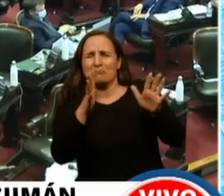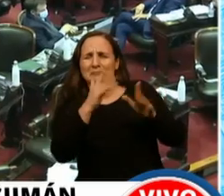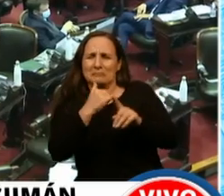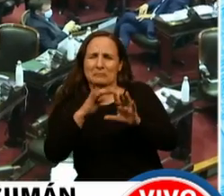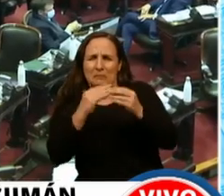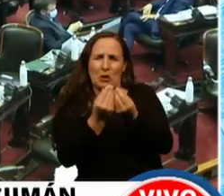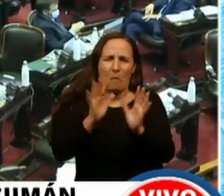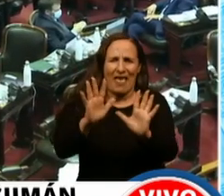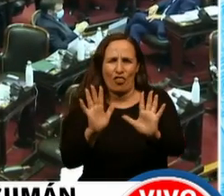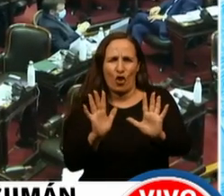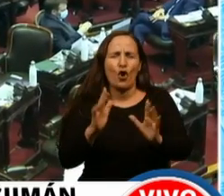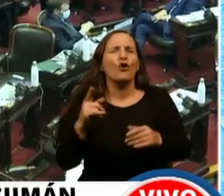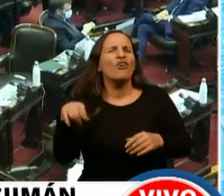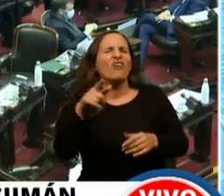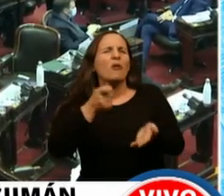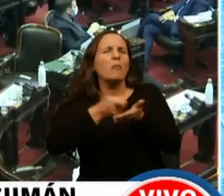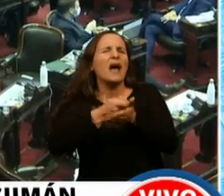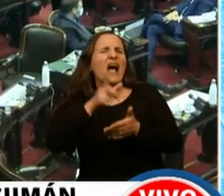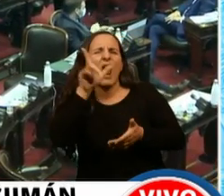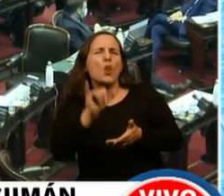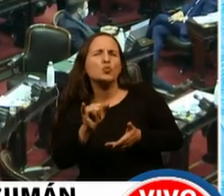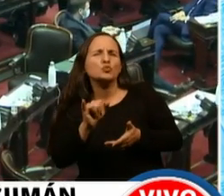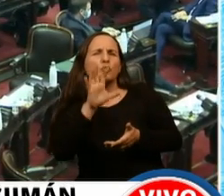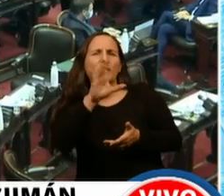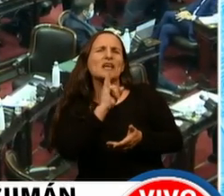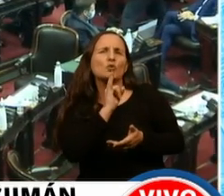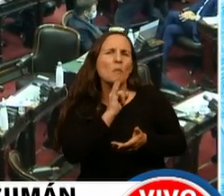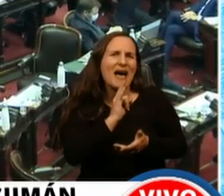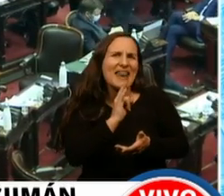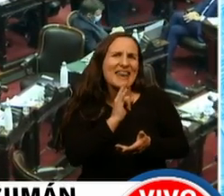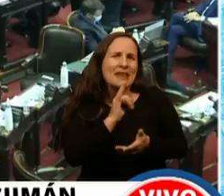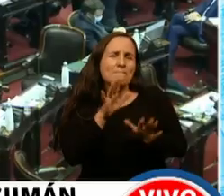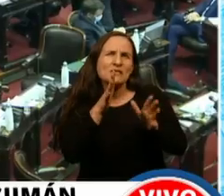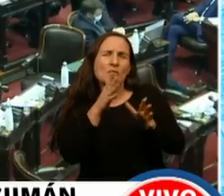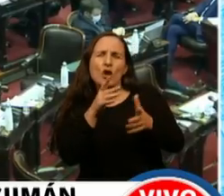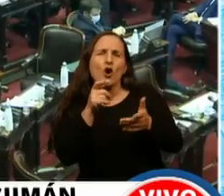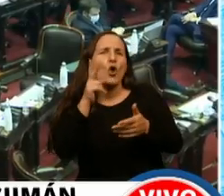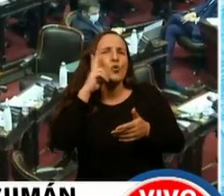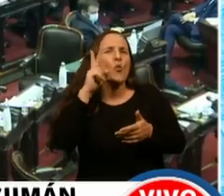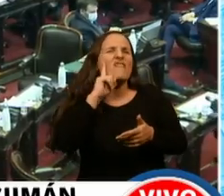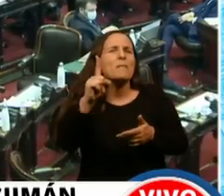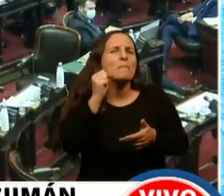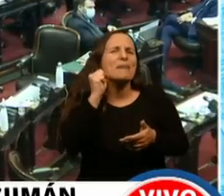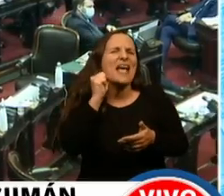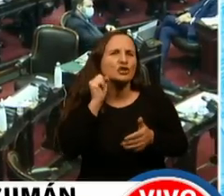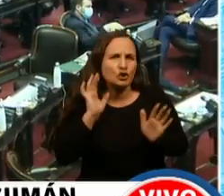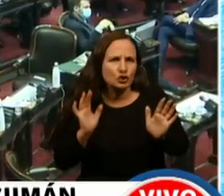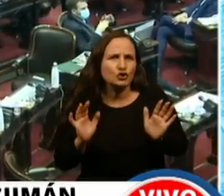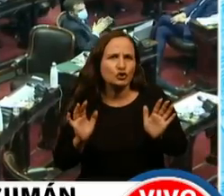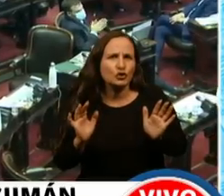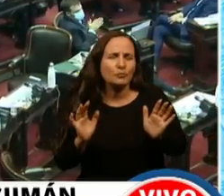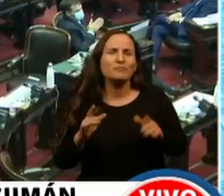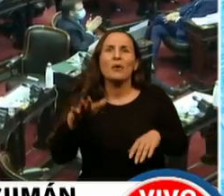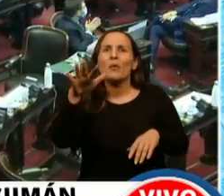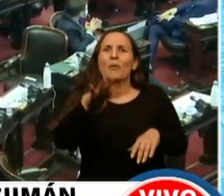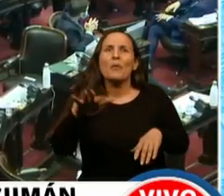y sabe cuánto pagan de luz acá los tucumanos una tarifa promedio 9 mil pesos cuando vamos a los